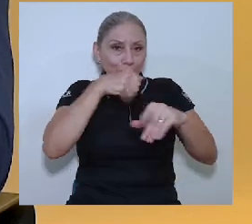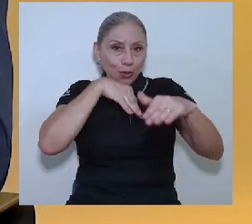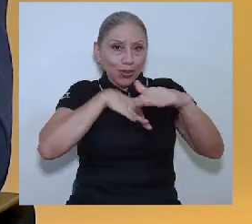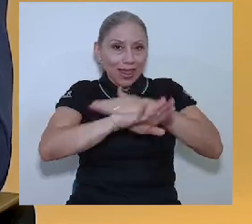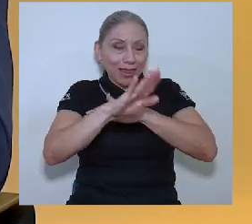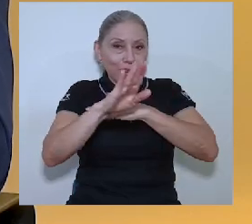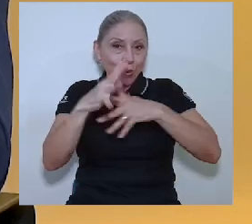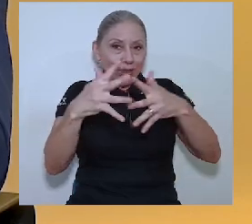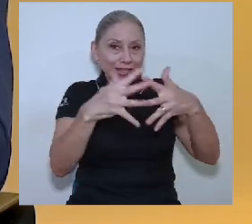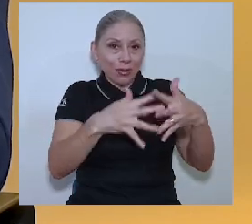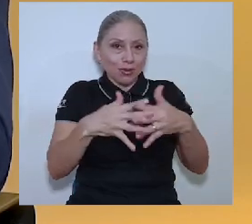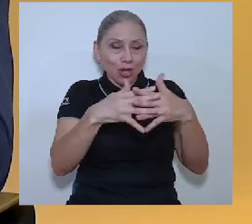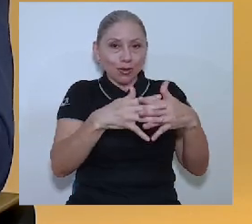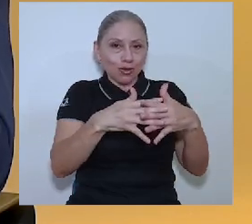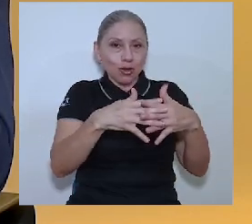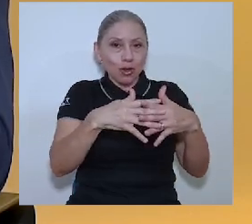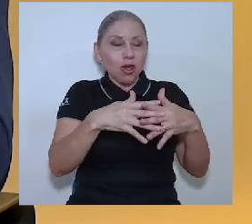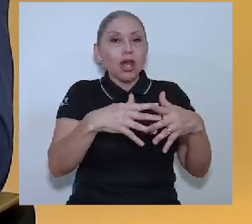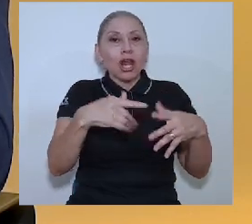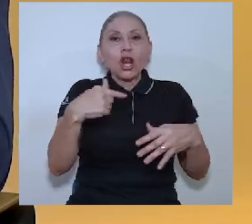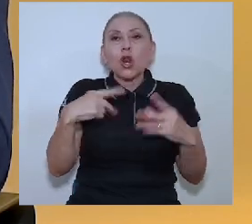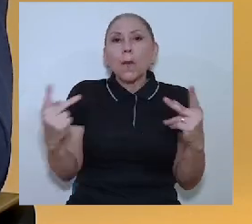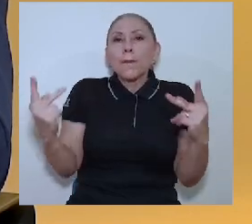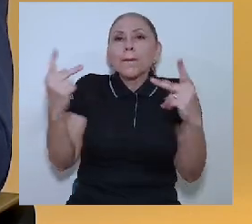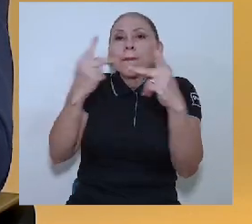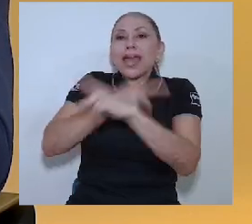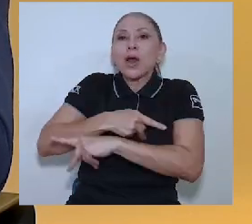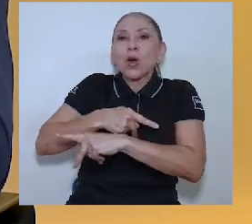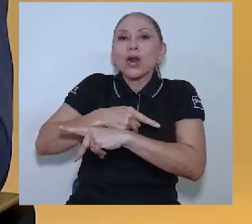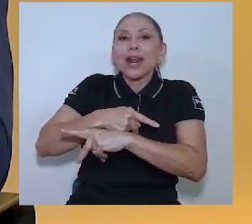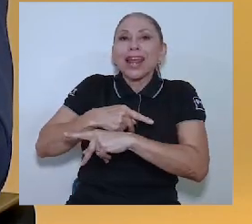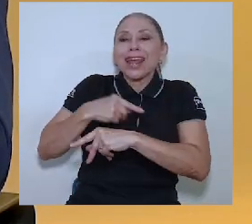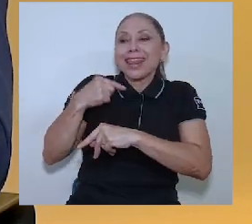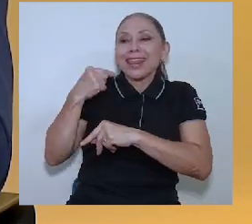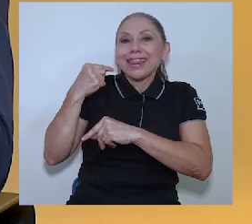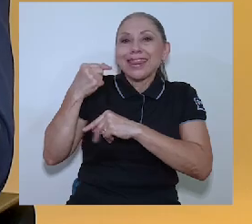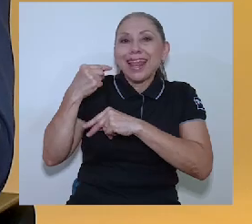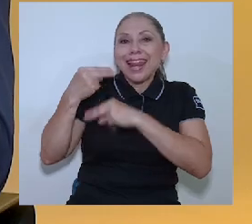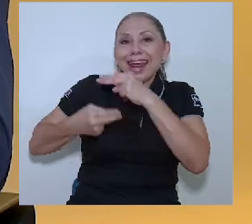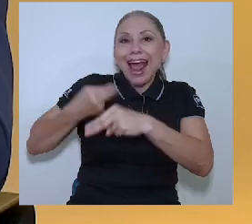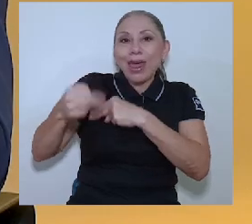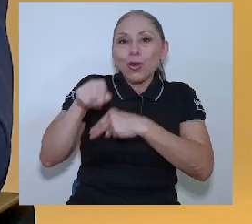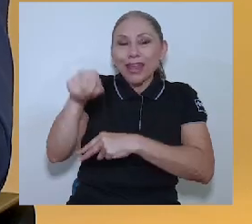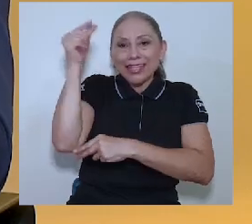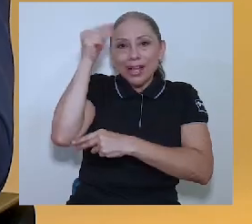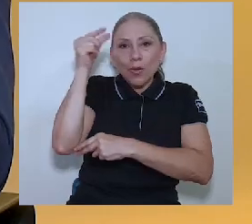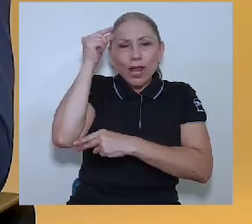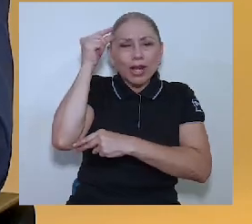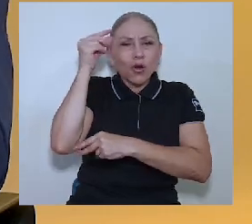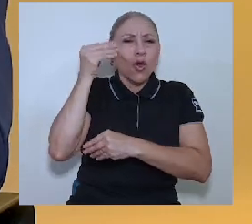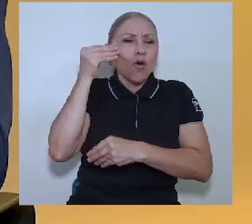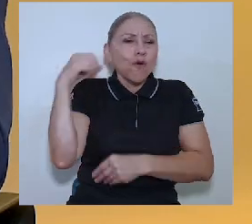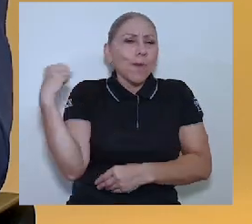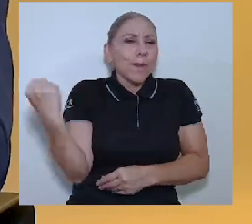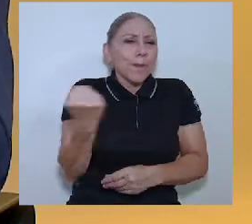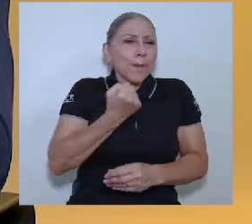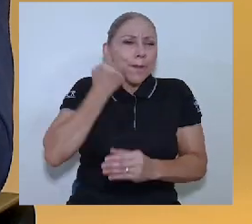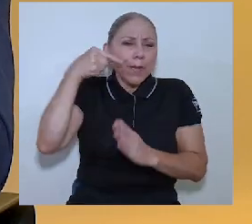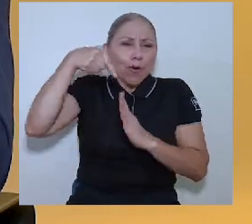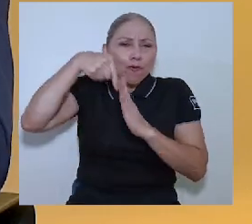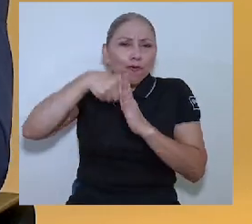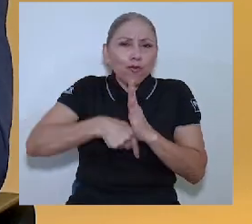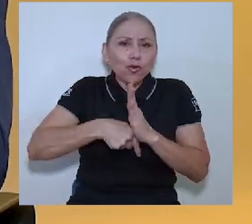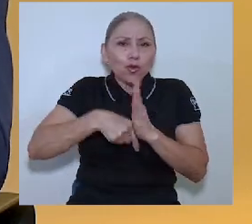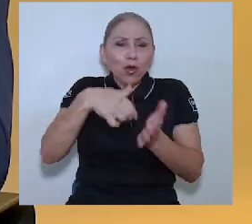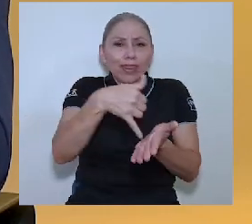lo peor que yo veo que va a dejar como legado ese gobierno es un profundo debilitamiento de